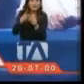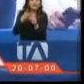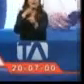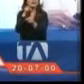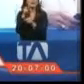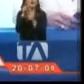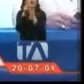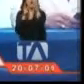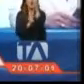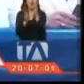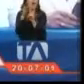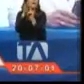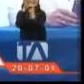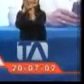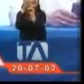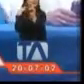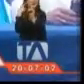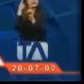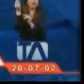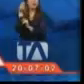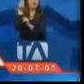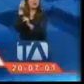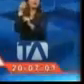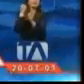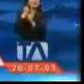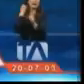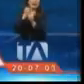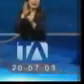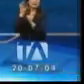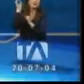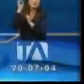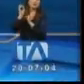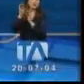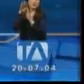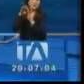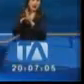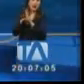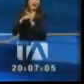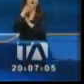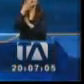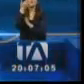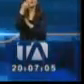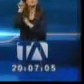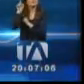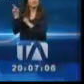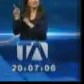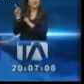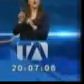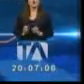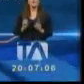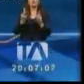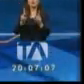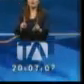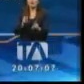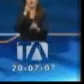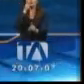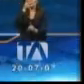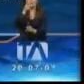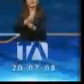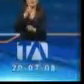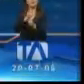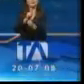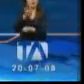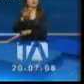programas que ayudarán a reducir esta amplia brecha. Entre ellos, por ejemplo, los 1.450 puestos de trabajo en el sector público y